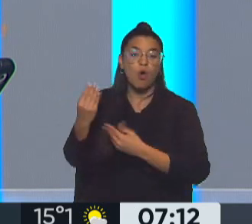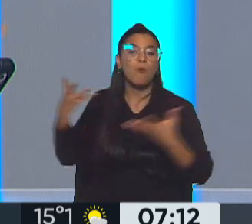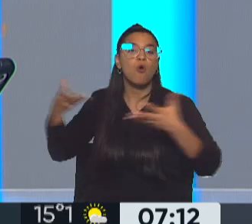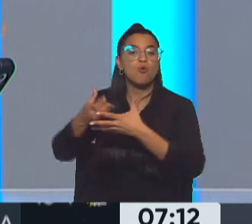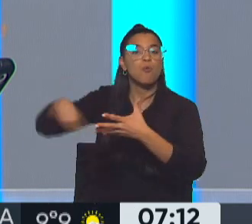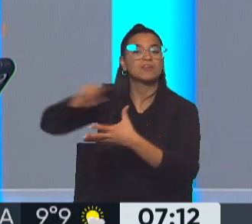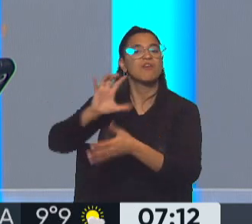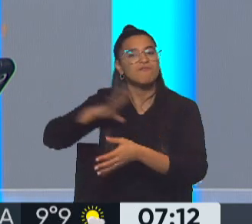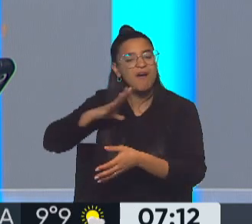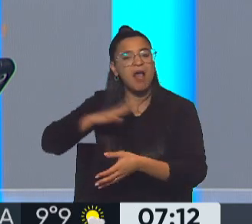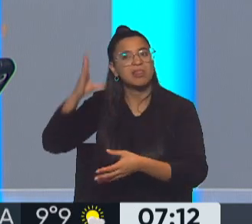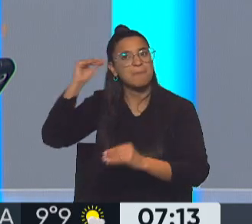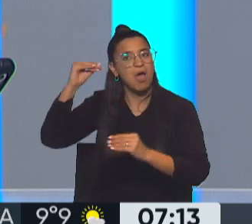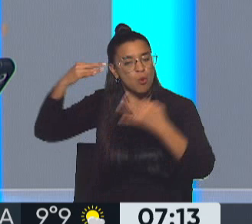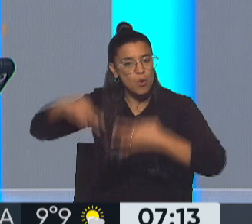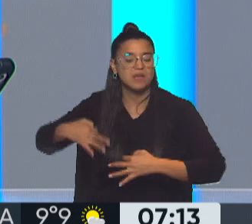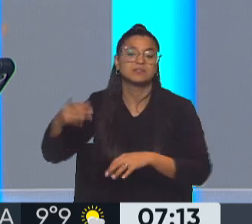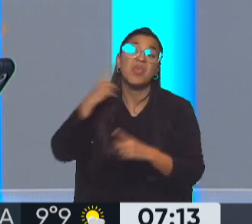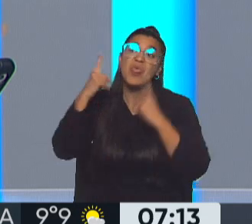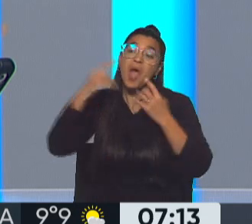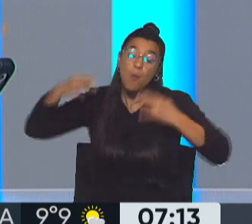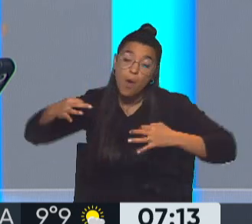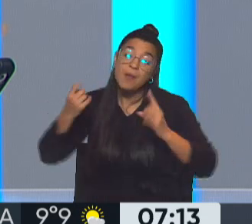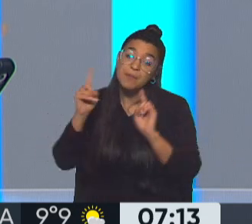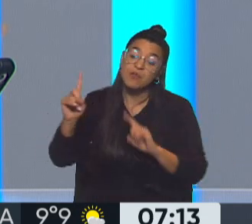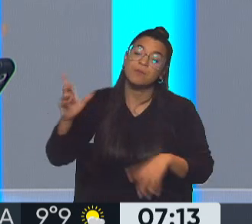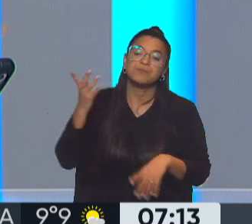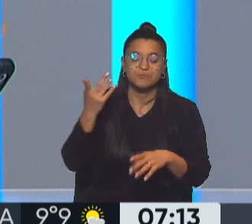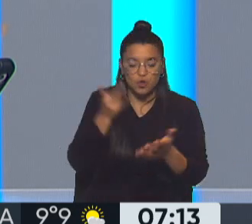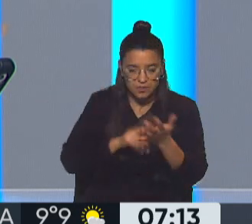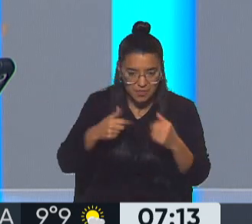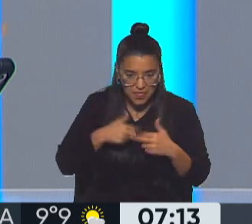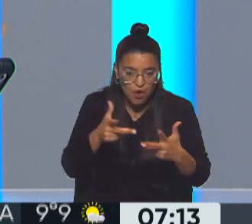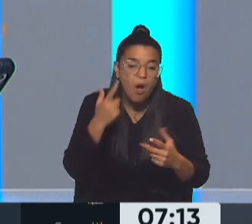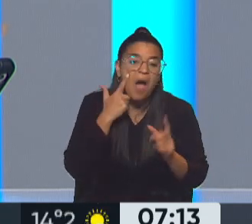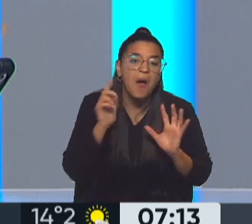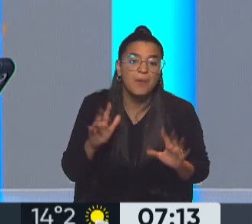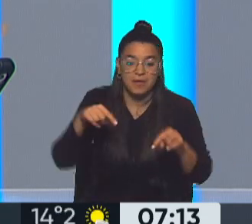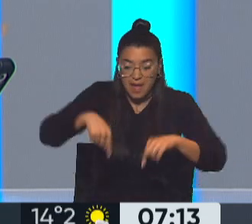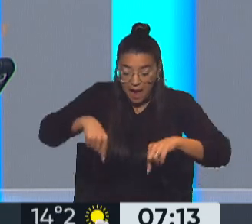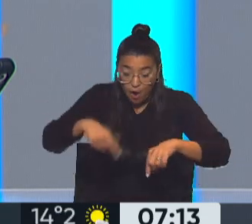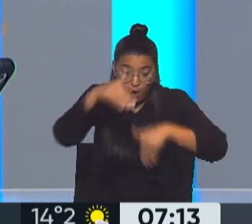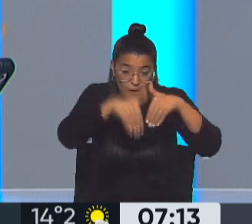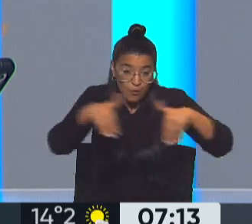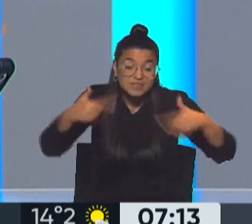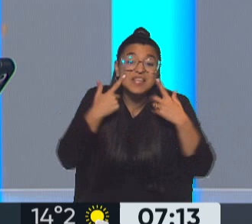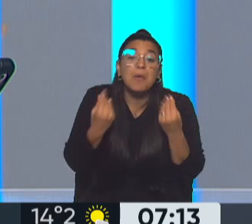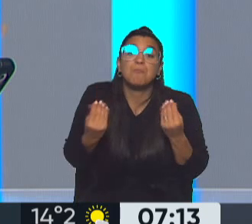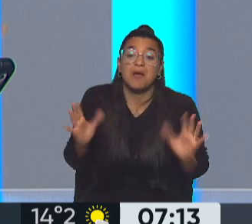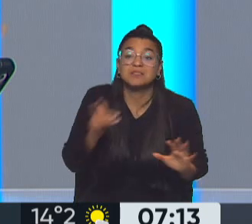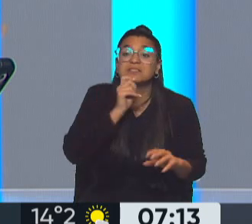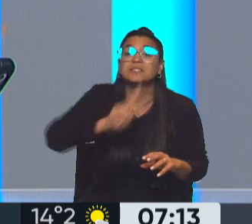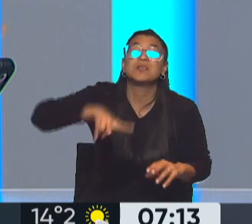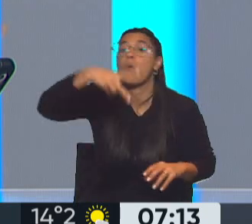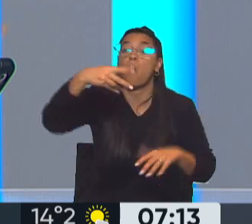agrupación inmadura con buenas ideas que en todo caso habrá que ver. Insisto con esto, habrá que ver en esta parada electoral qué es lo que pasa. Si hay